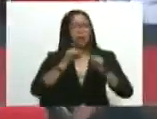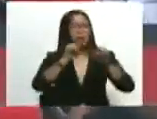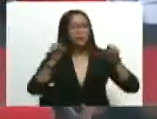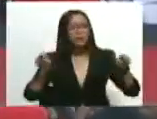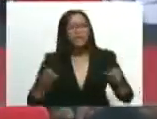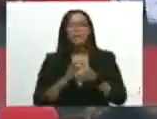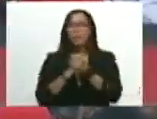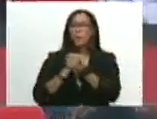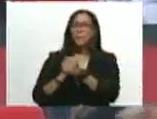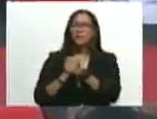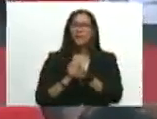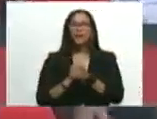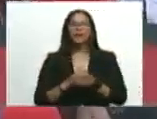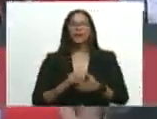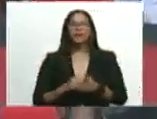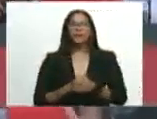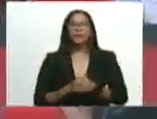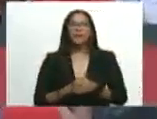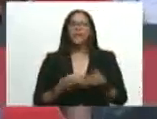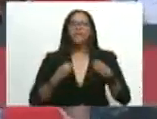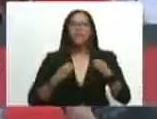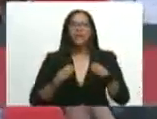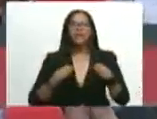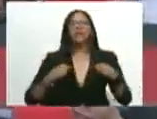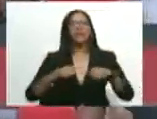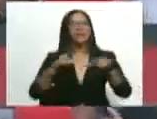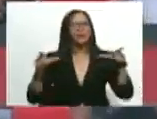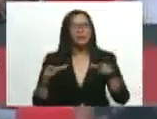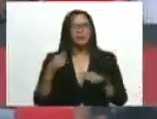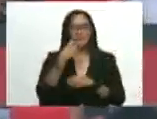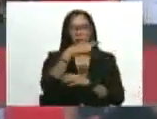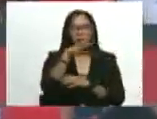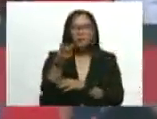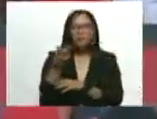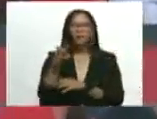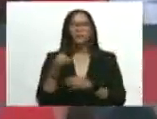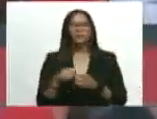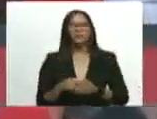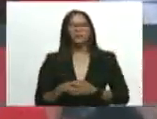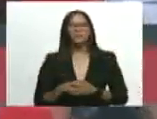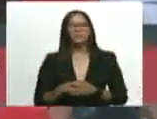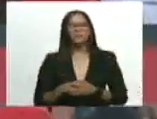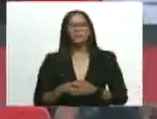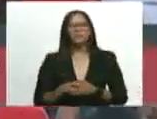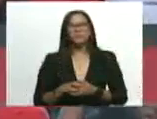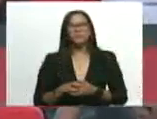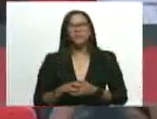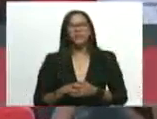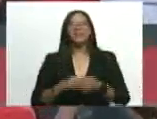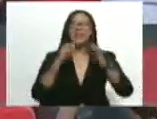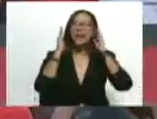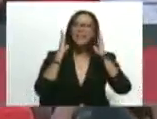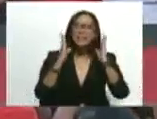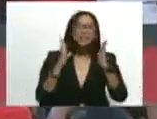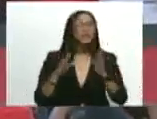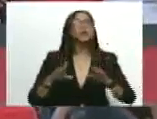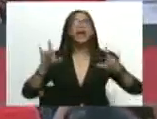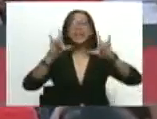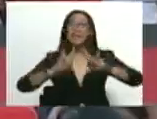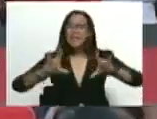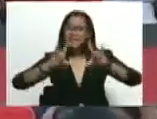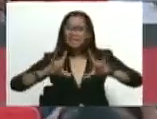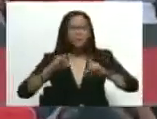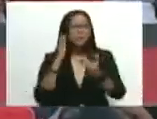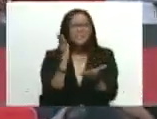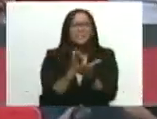compañeras que viven en este sector del Observatorio la atención el cariño con el que